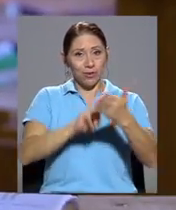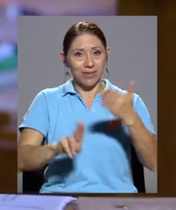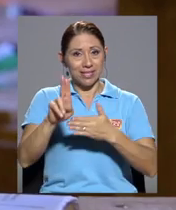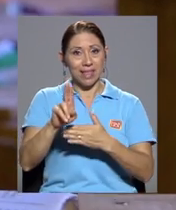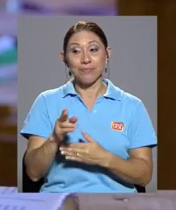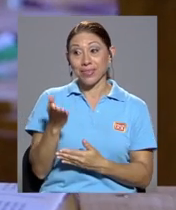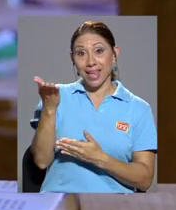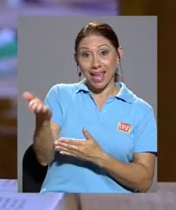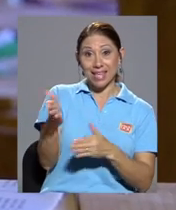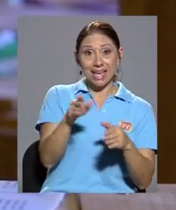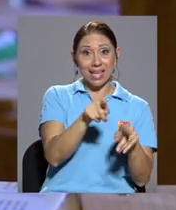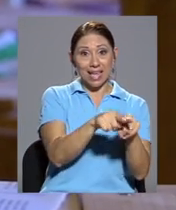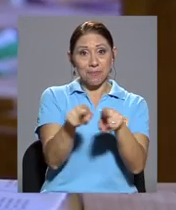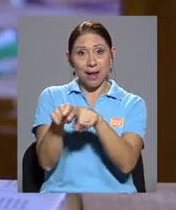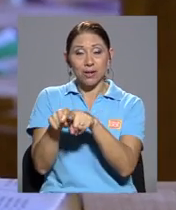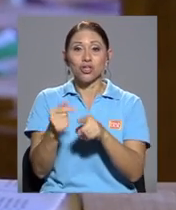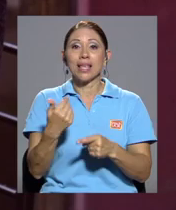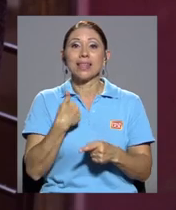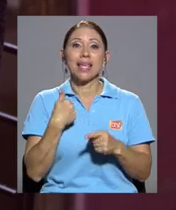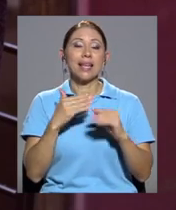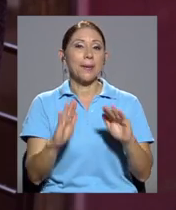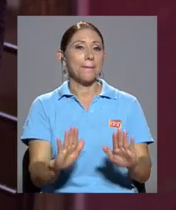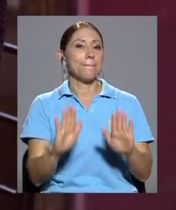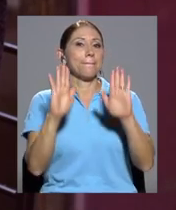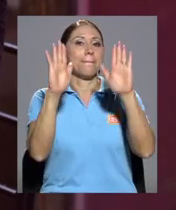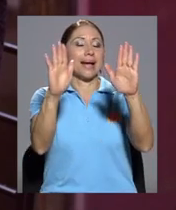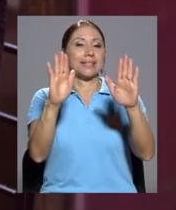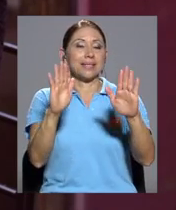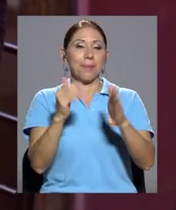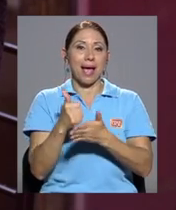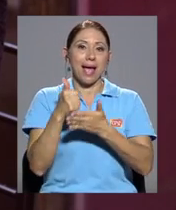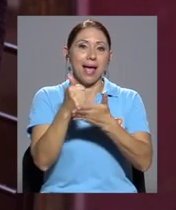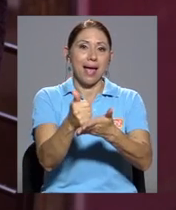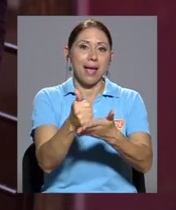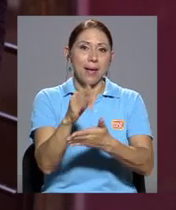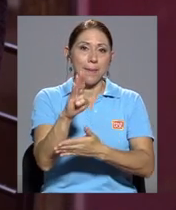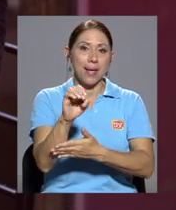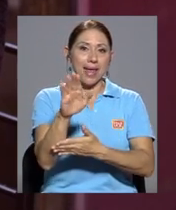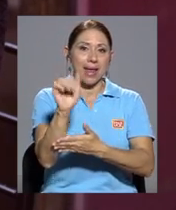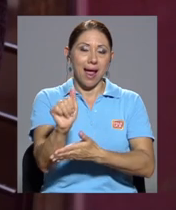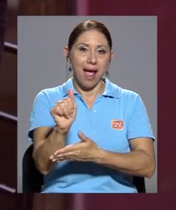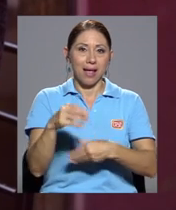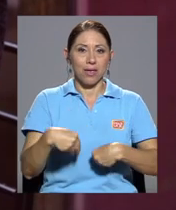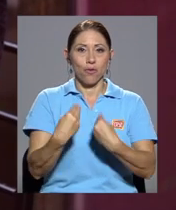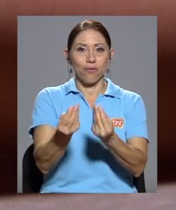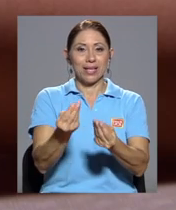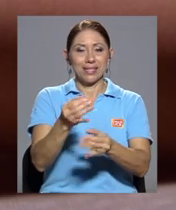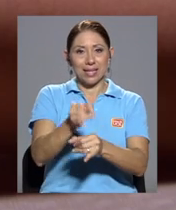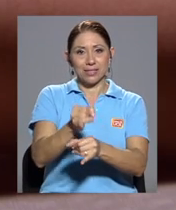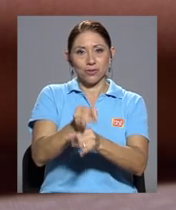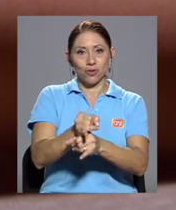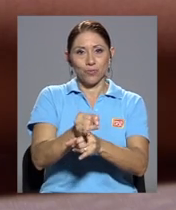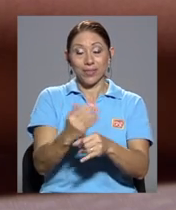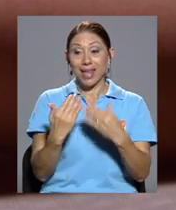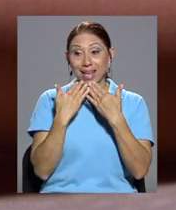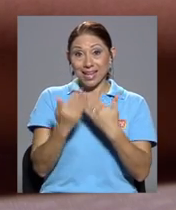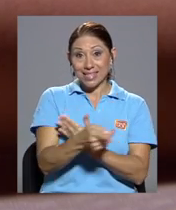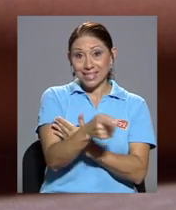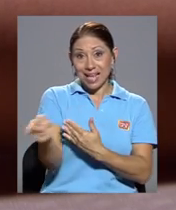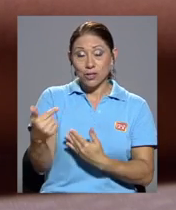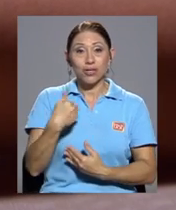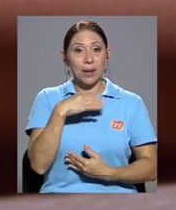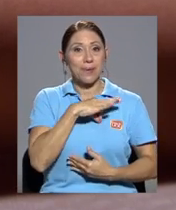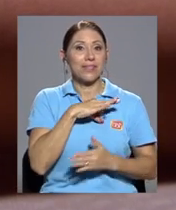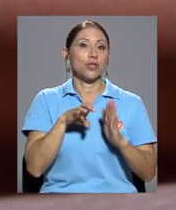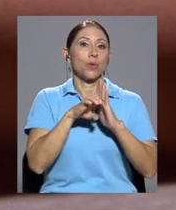jamie y sus hermanos cuentan con la máxima categoría de beca que ofrece nuestra institución gracias a ello acceden a